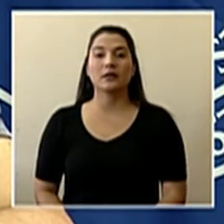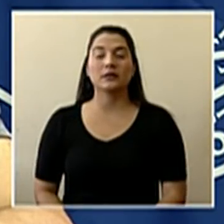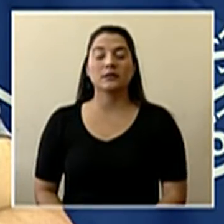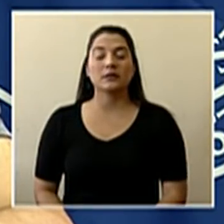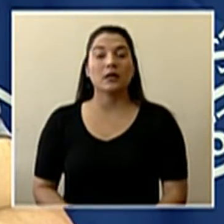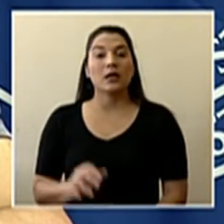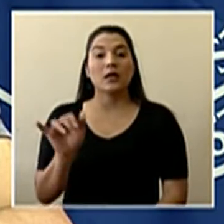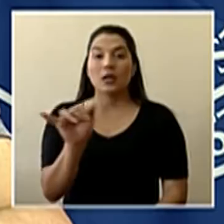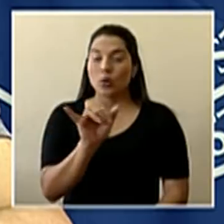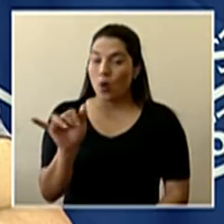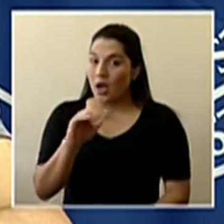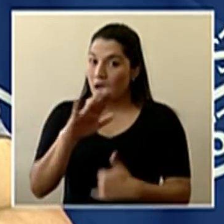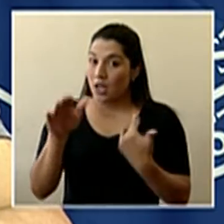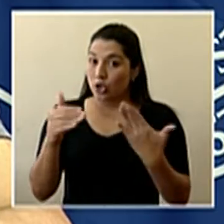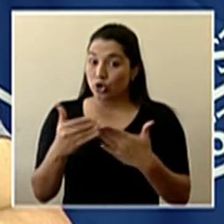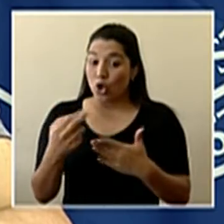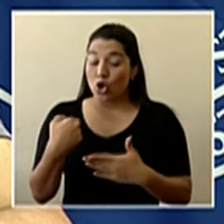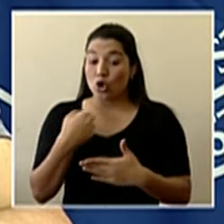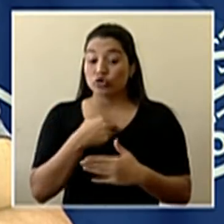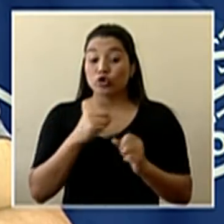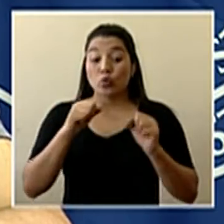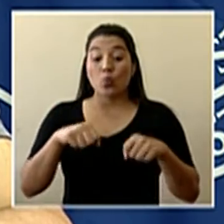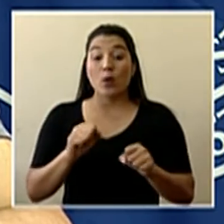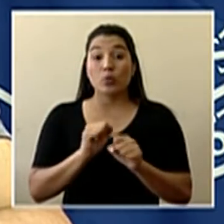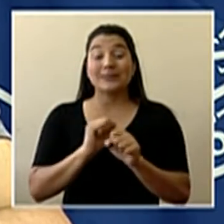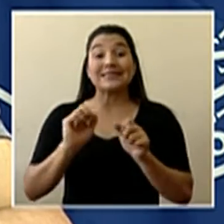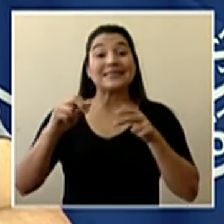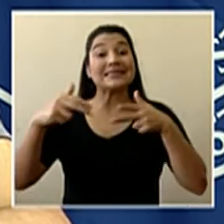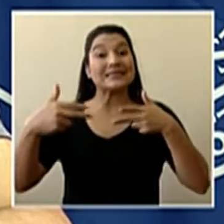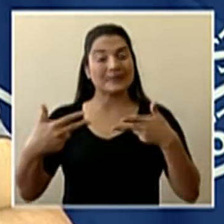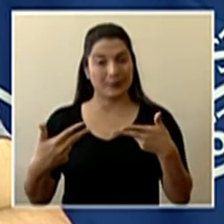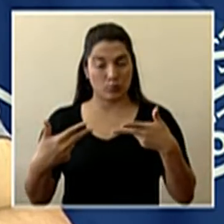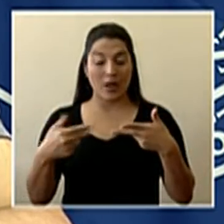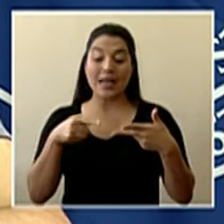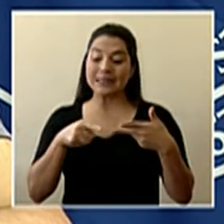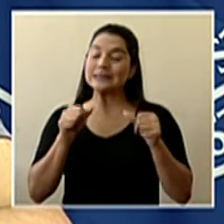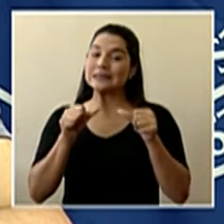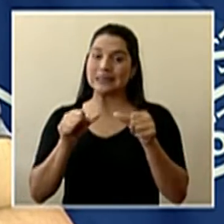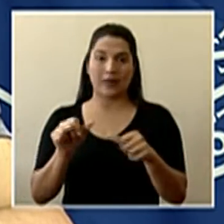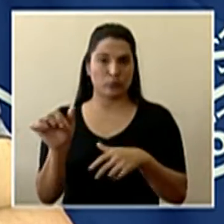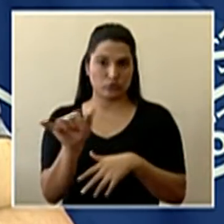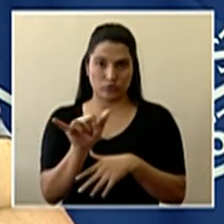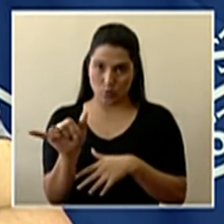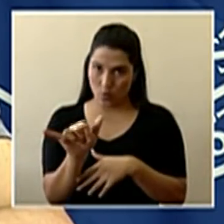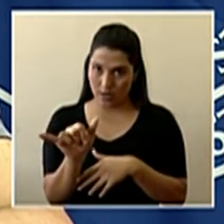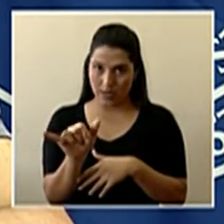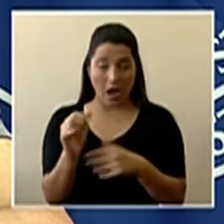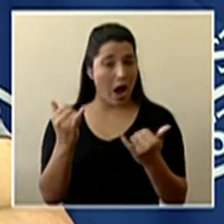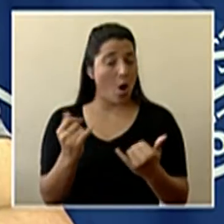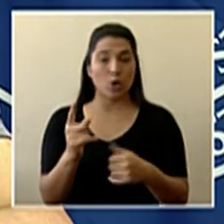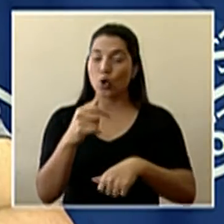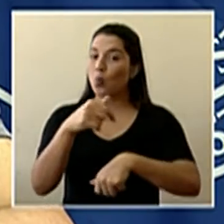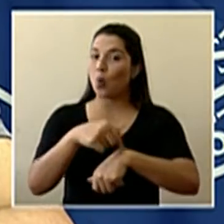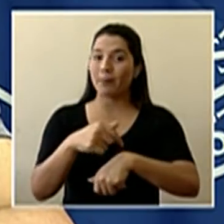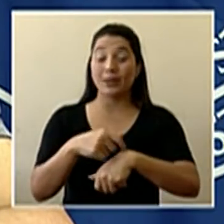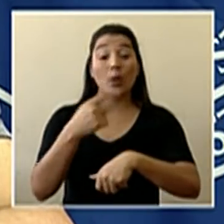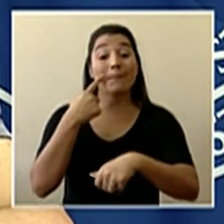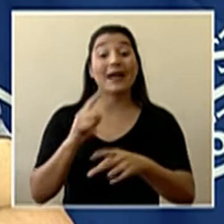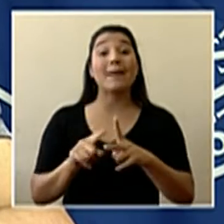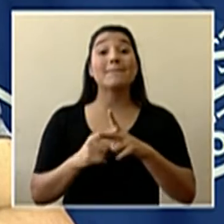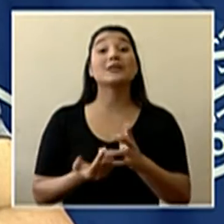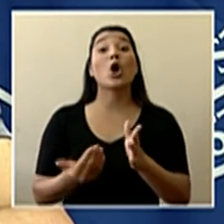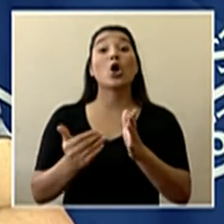llamado es todo lo que podamos hacer virtual en la medida de lo posible, sigamos en esa línea. No es el momento justo para empezar